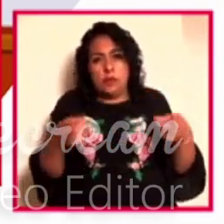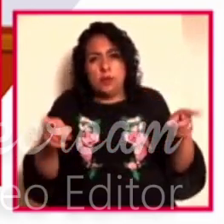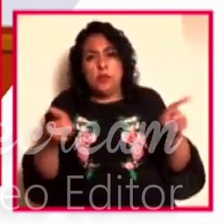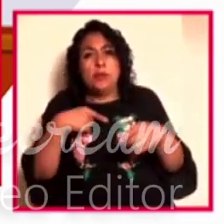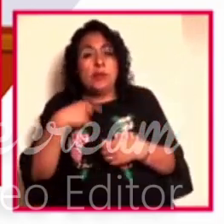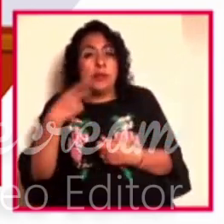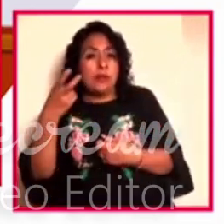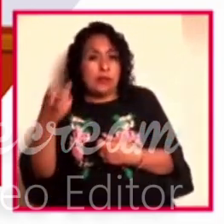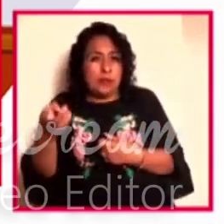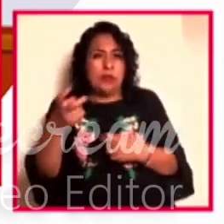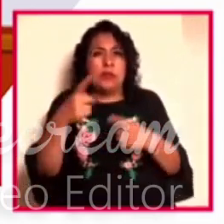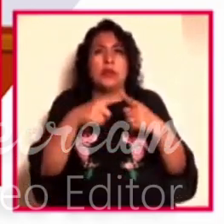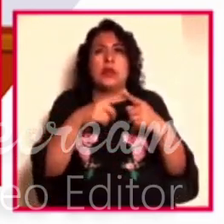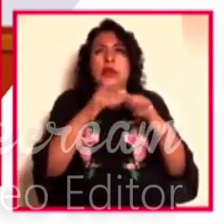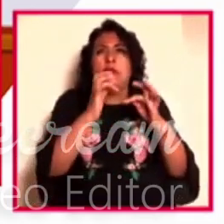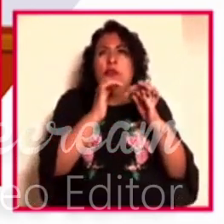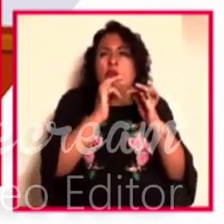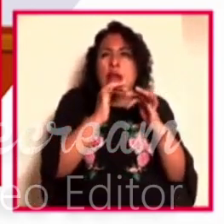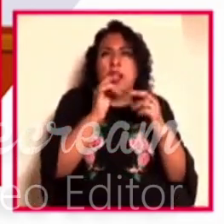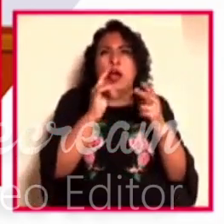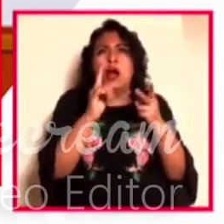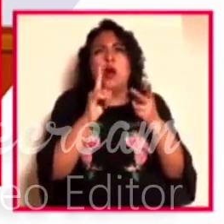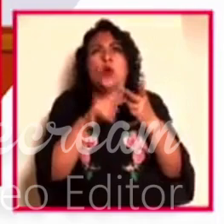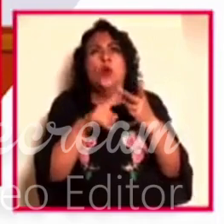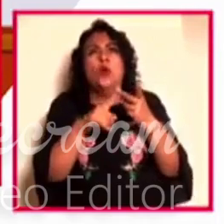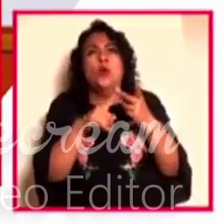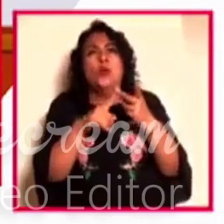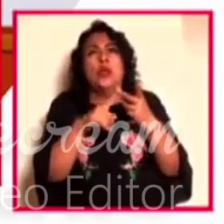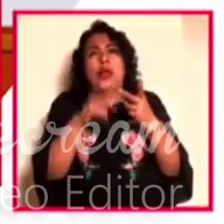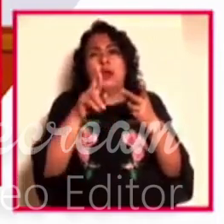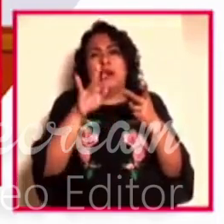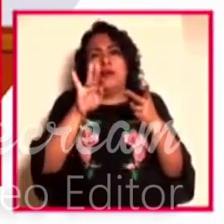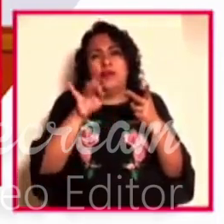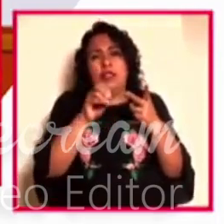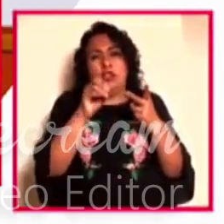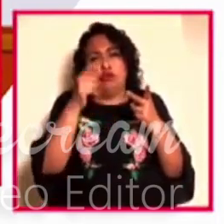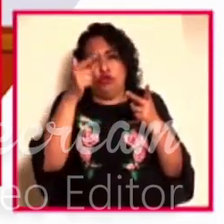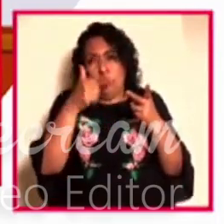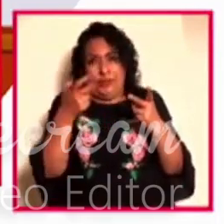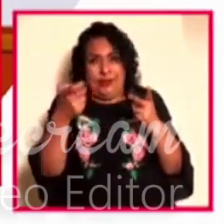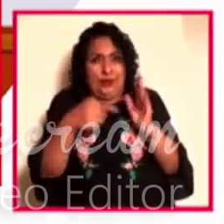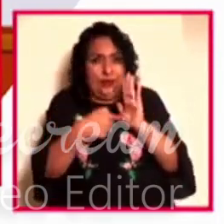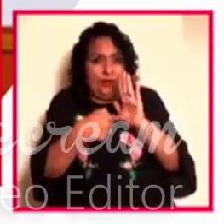piezas de flauta y Reflejos de la Noche, creo que son un claro ejemplo de eso.